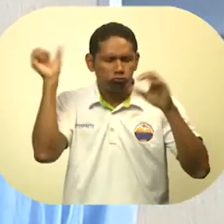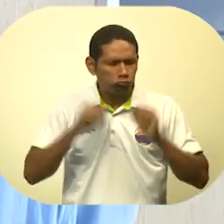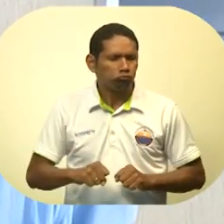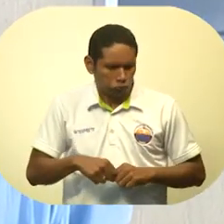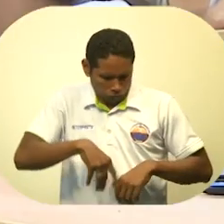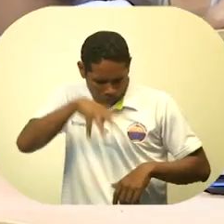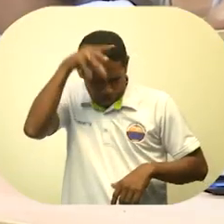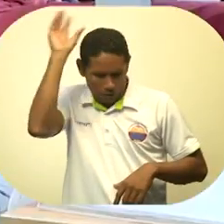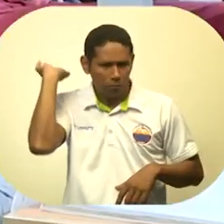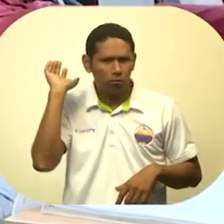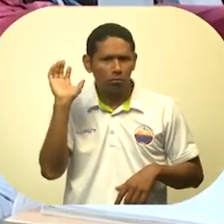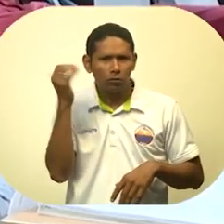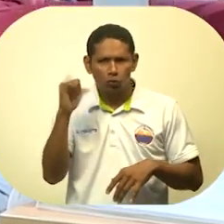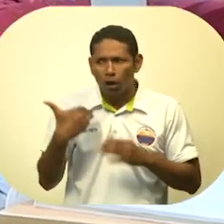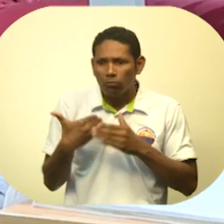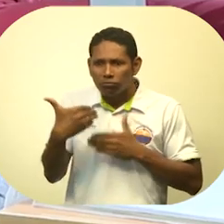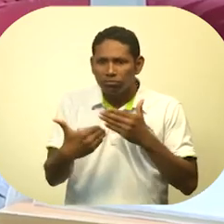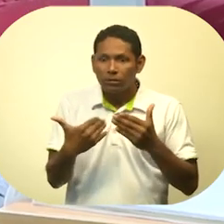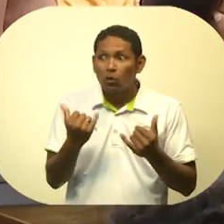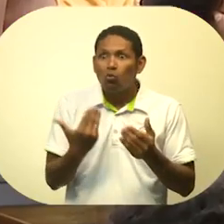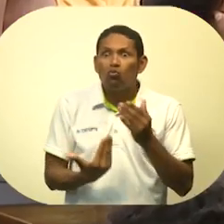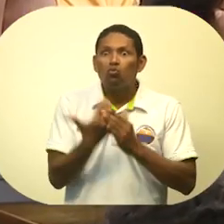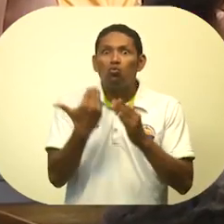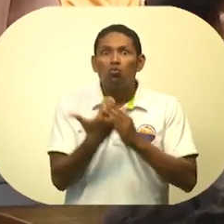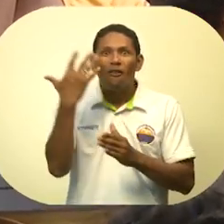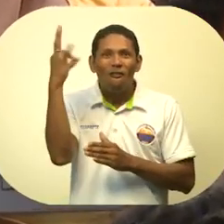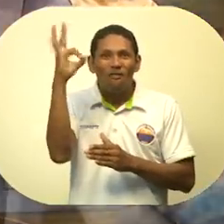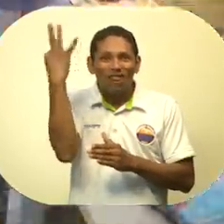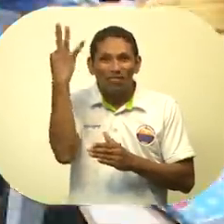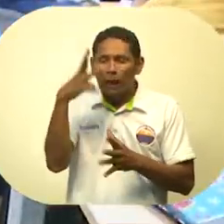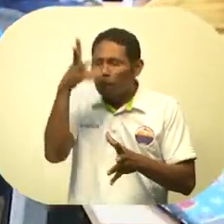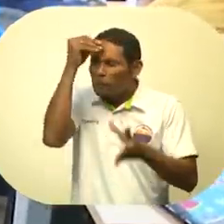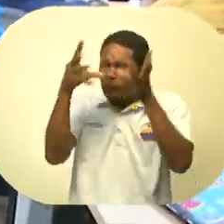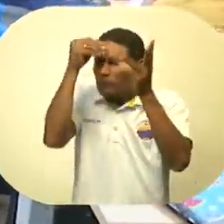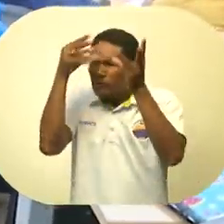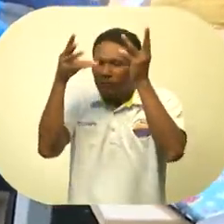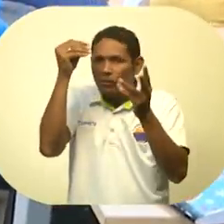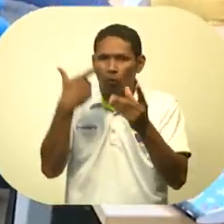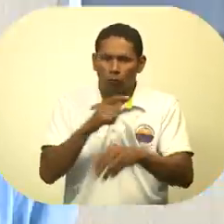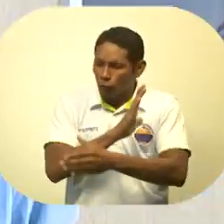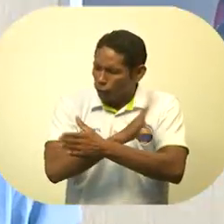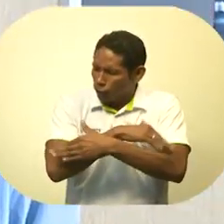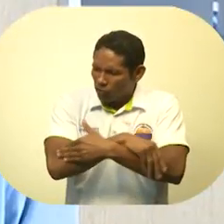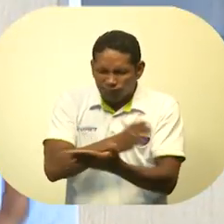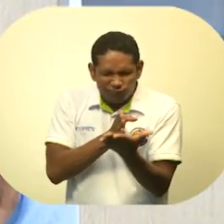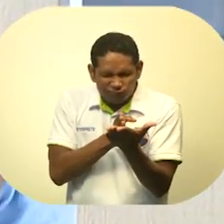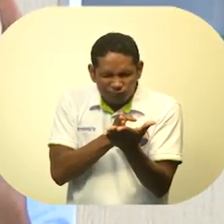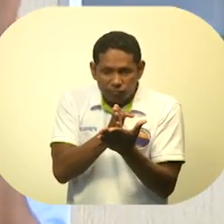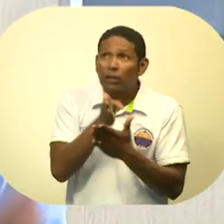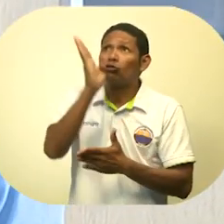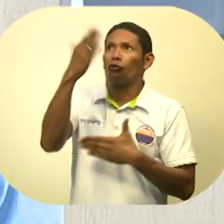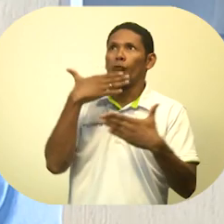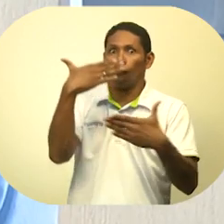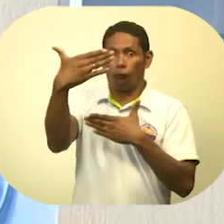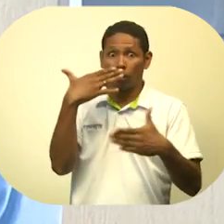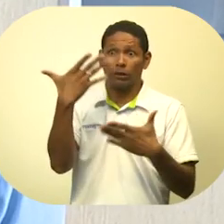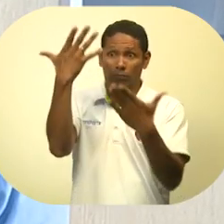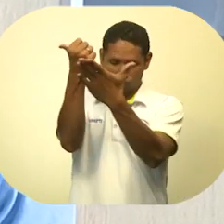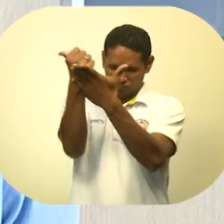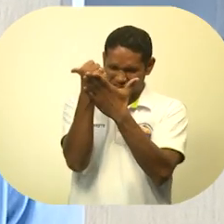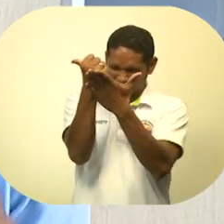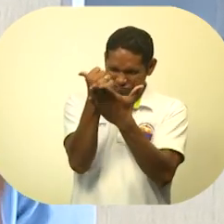el idioma inglés. Ya reciente empiezo a aprender francés. Pero todo esto, ¿cómo lo van a hacer? Con constancia y disciplina y con confianza en Dios, que es